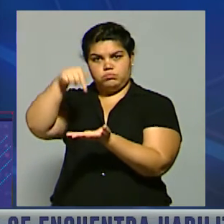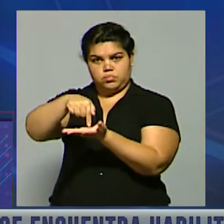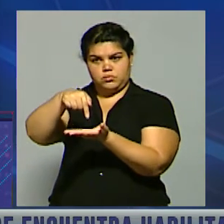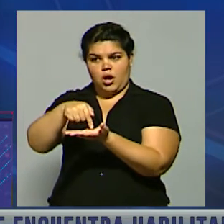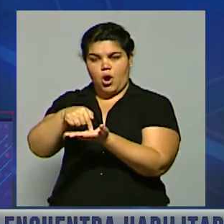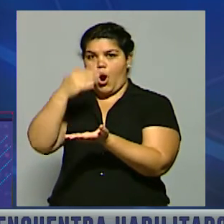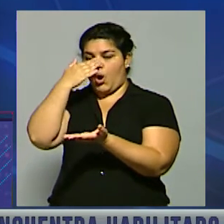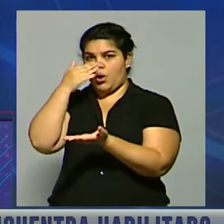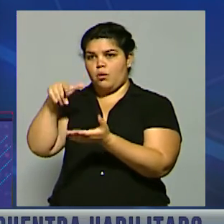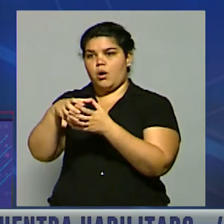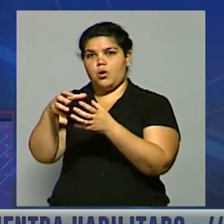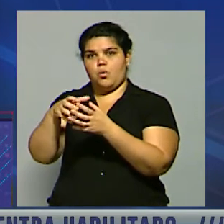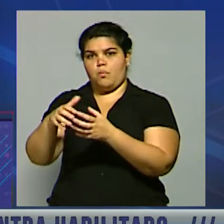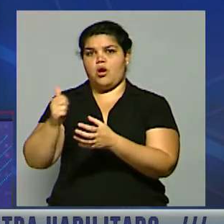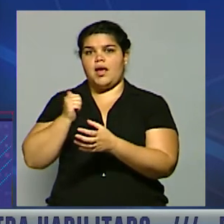su regimiento,